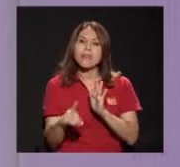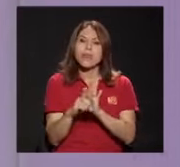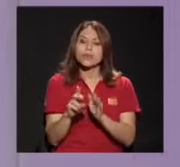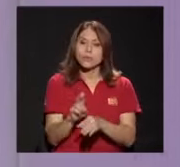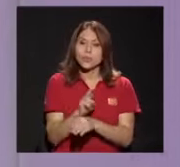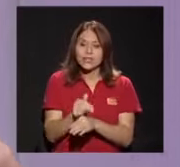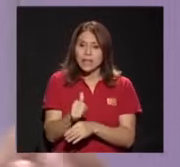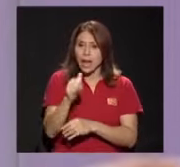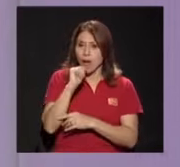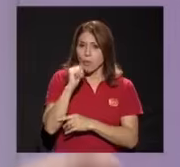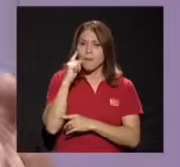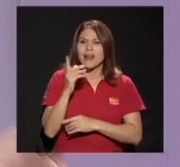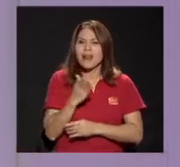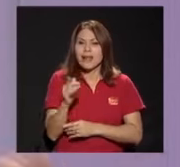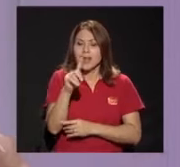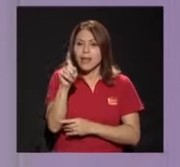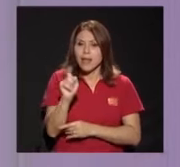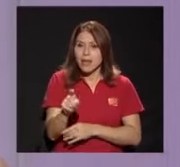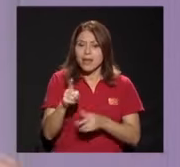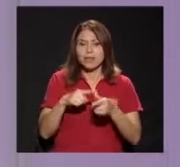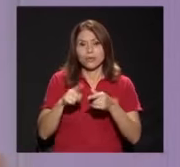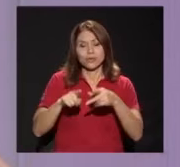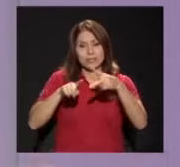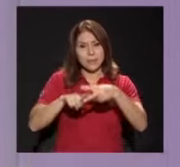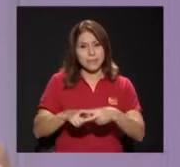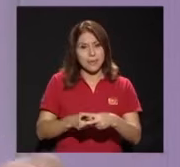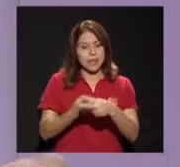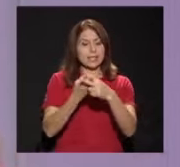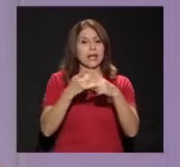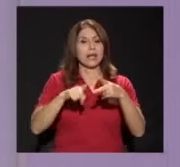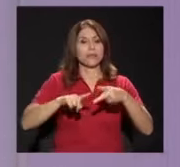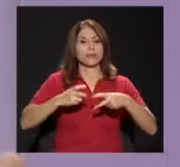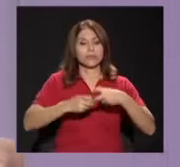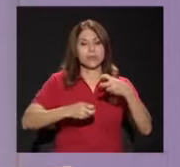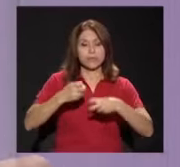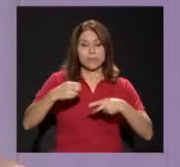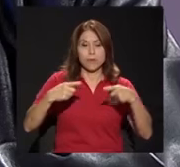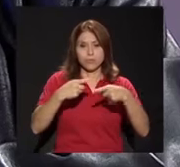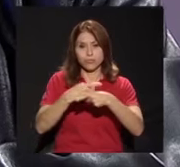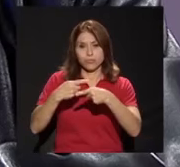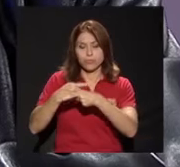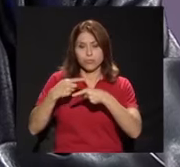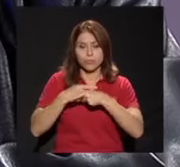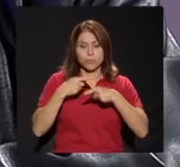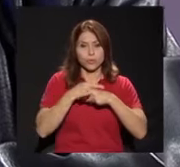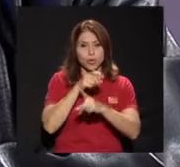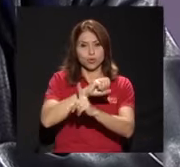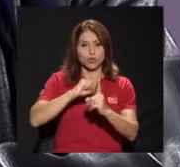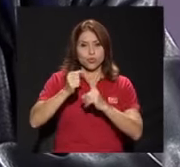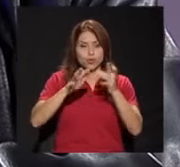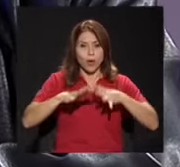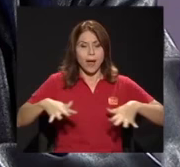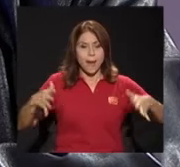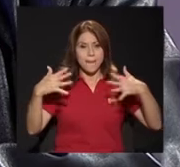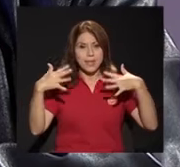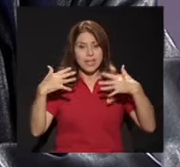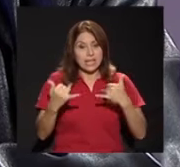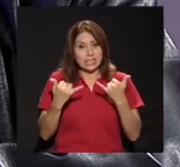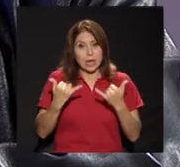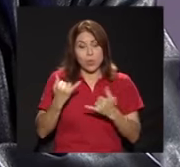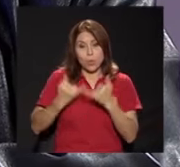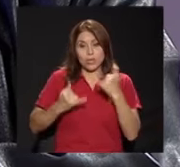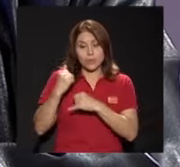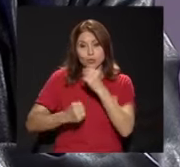utiliza, es donde empiezan a salir todo el foco de conflictos socioambientales que han estado presentes en las